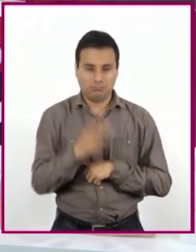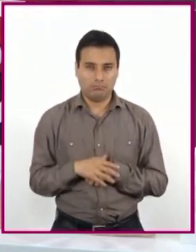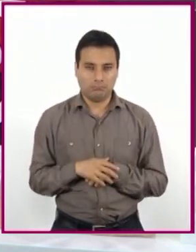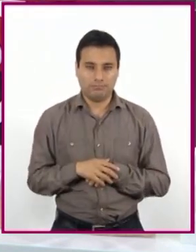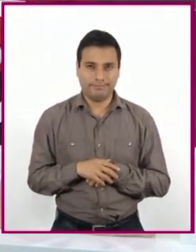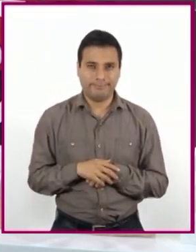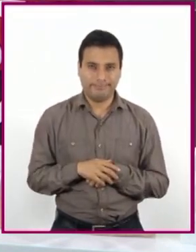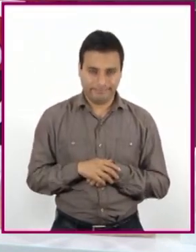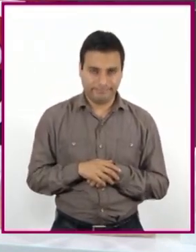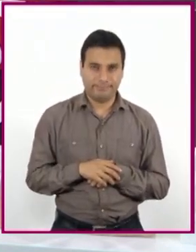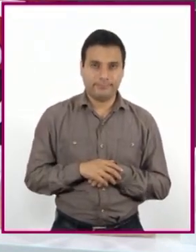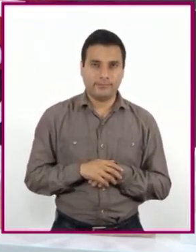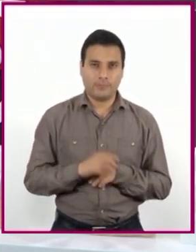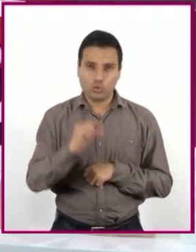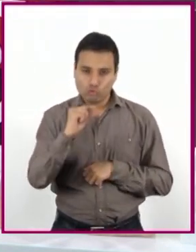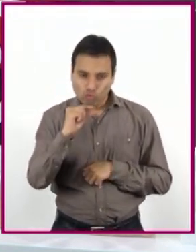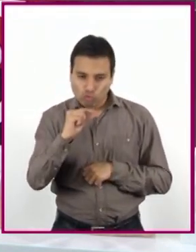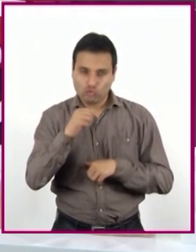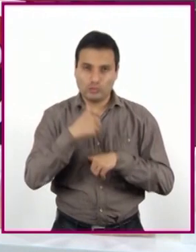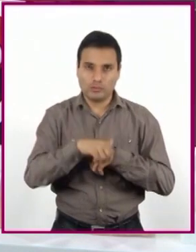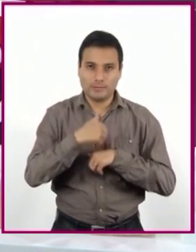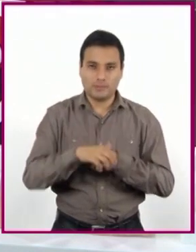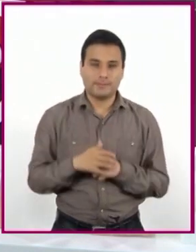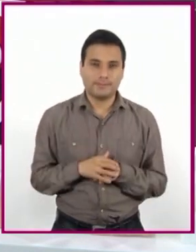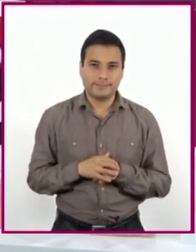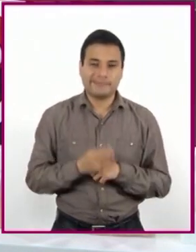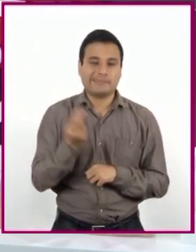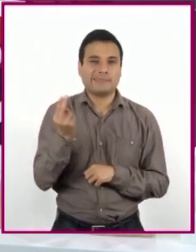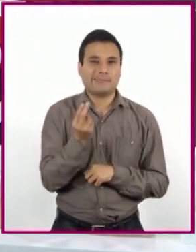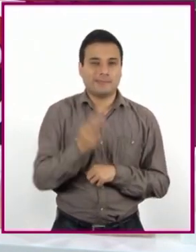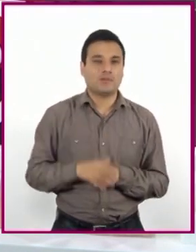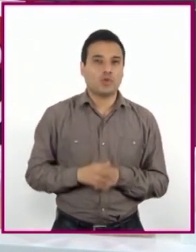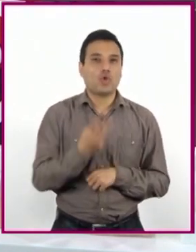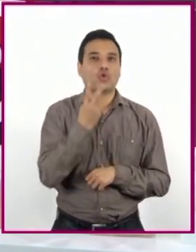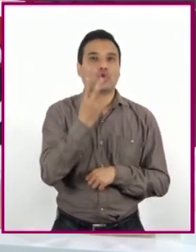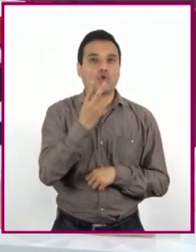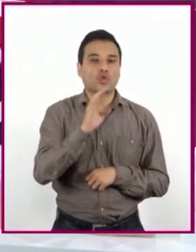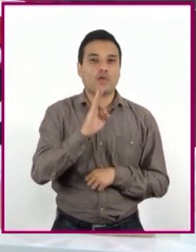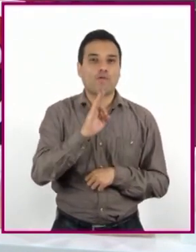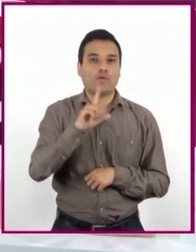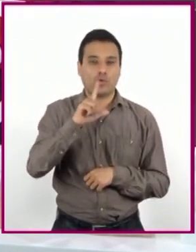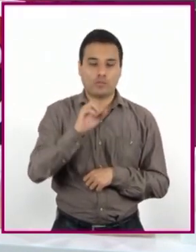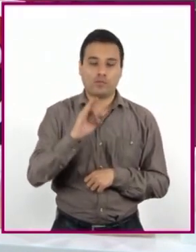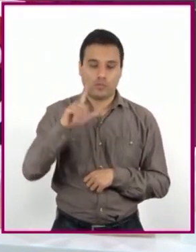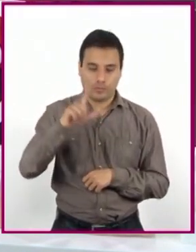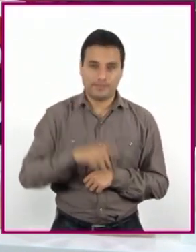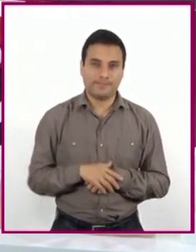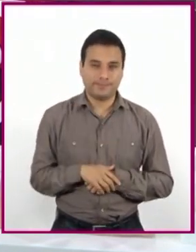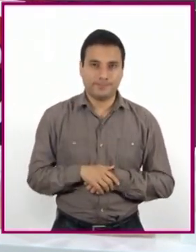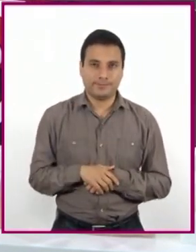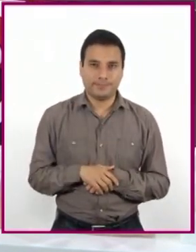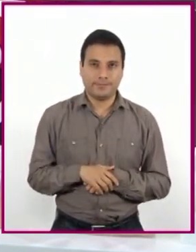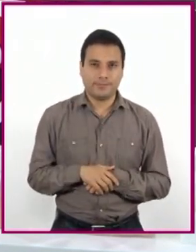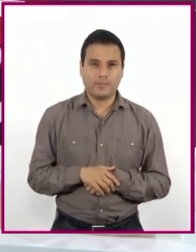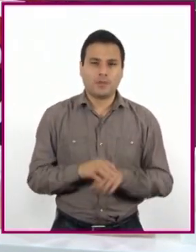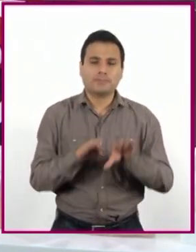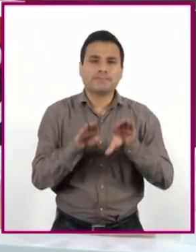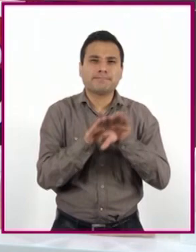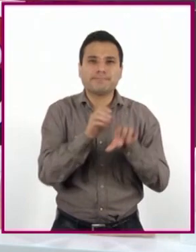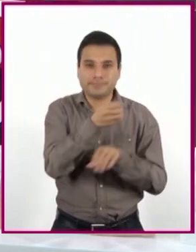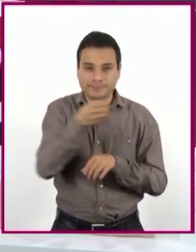colocándolo como subíndice nos indica que se necesitan 2 iones fluoruro por cada ion calcio. Su fórmula correcta